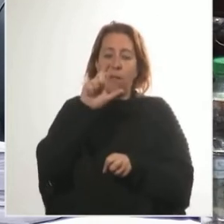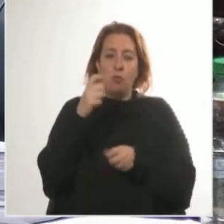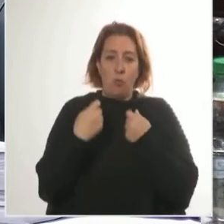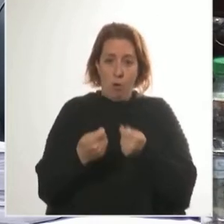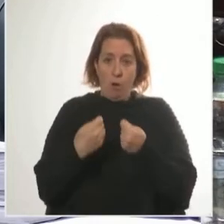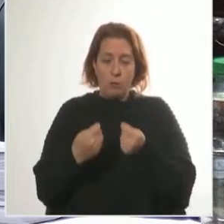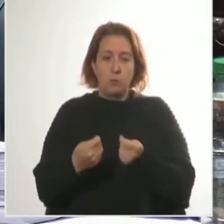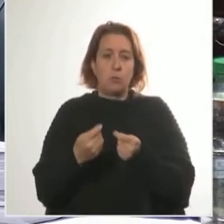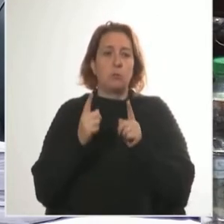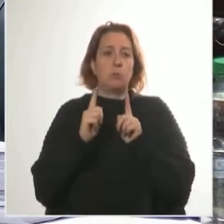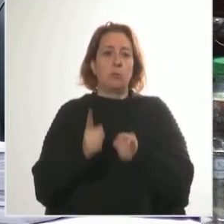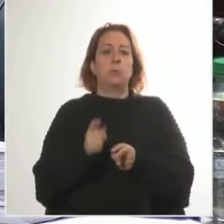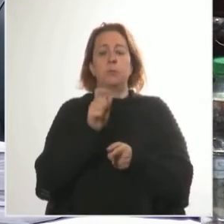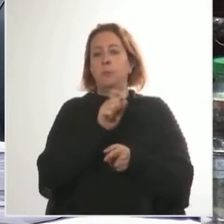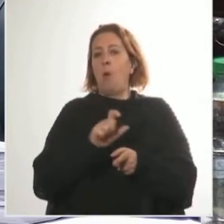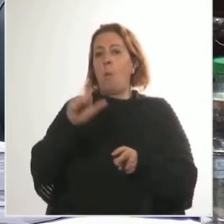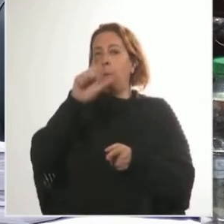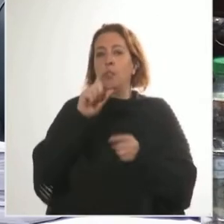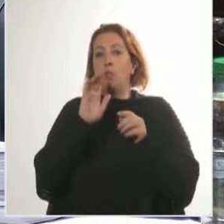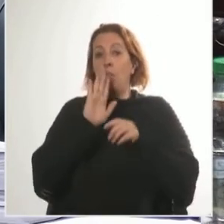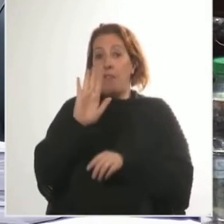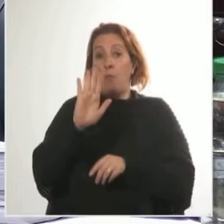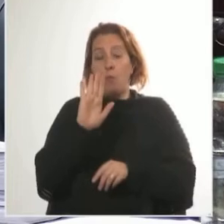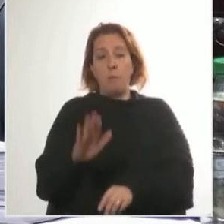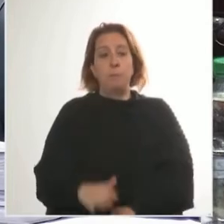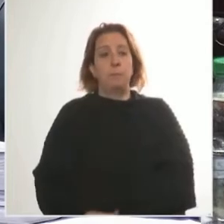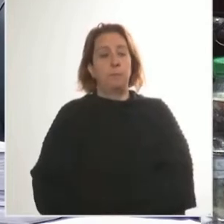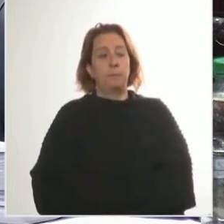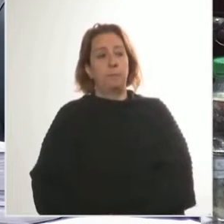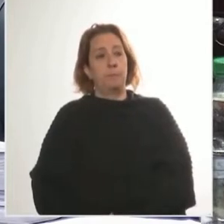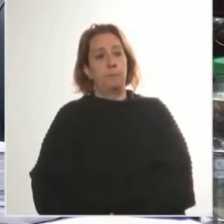en materia de aumento de deuda, ¿sí?